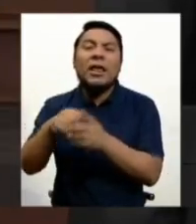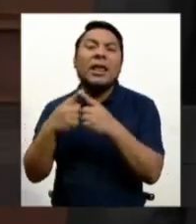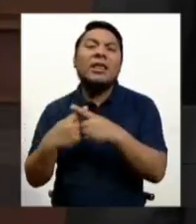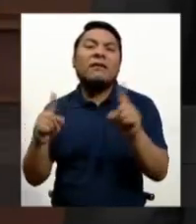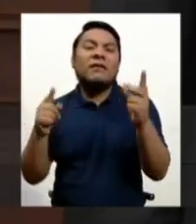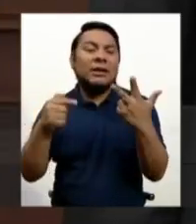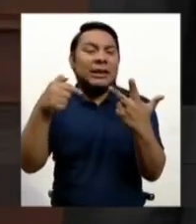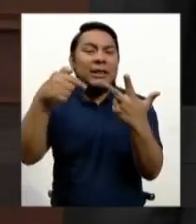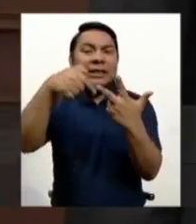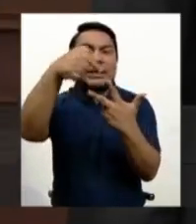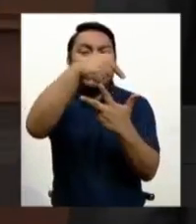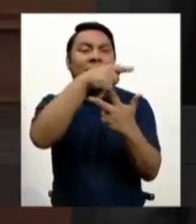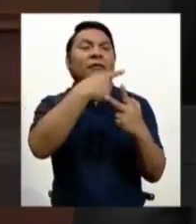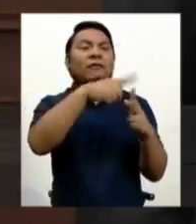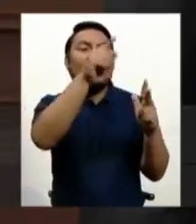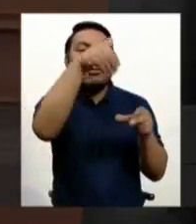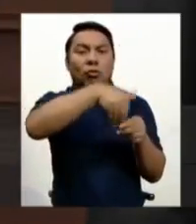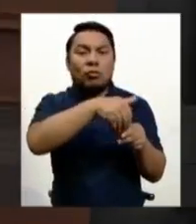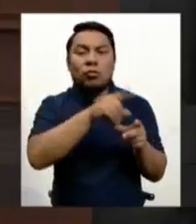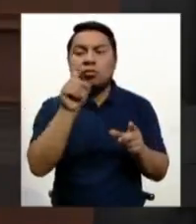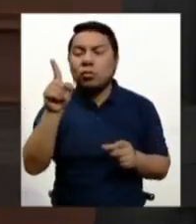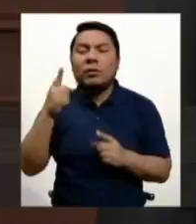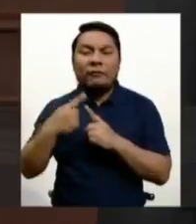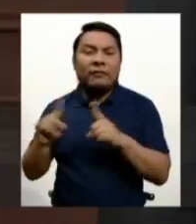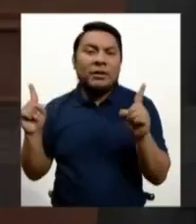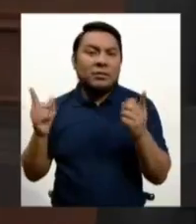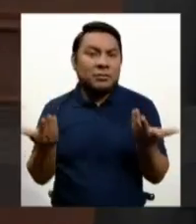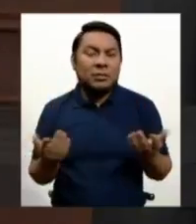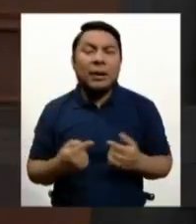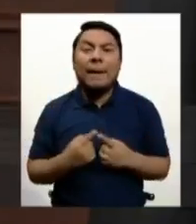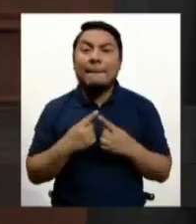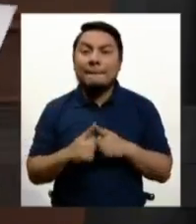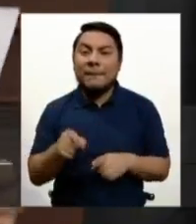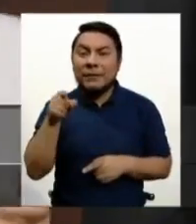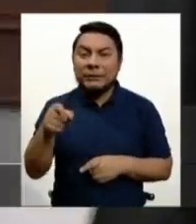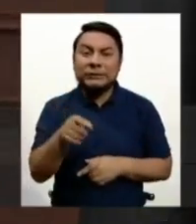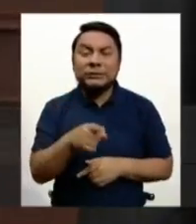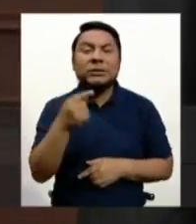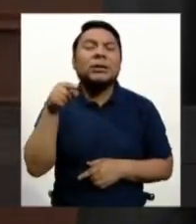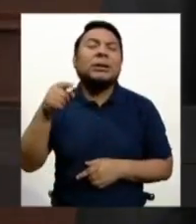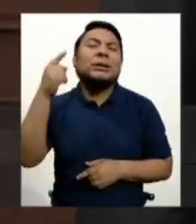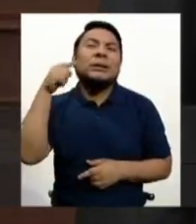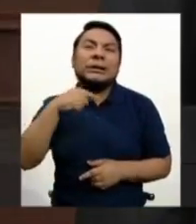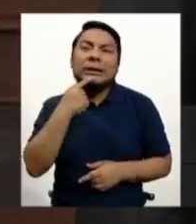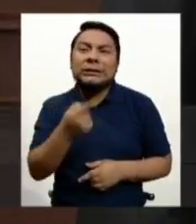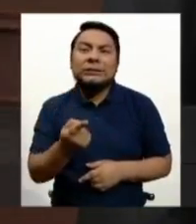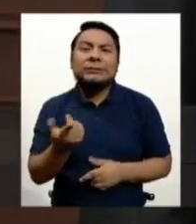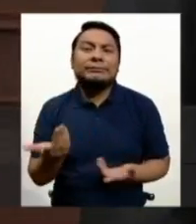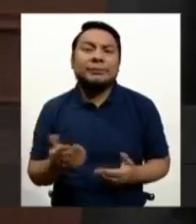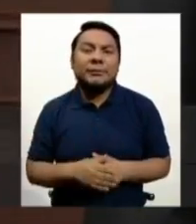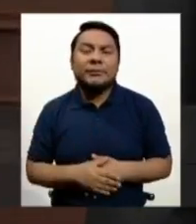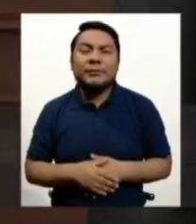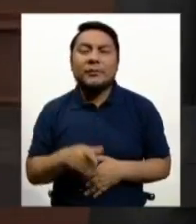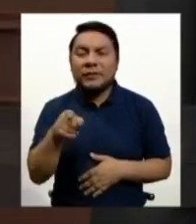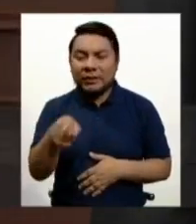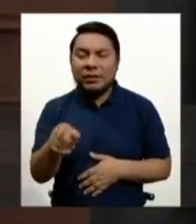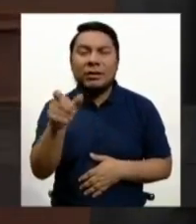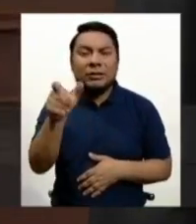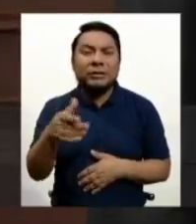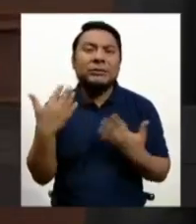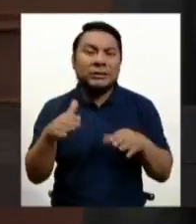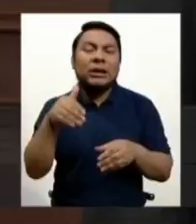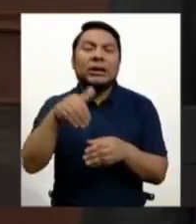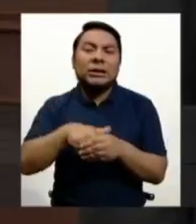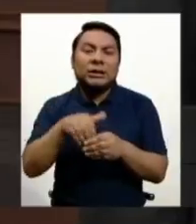tres restantes. Y por ello, en ese extremo, se carecía de la cantidad suficiente